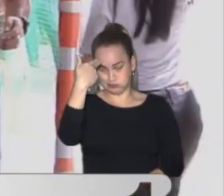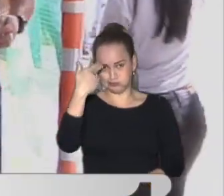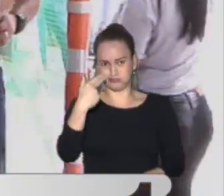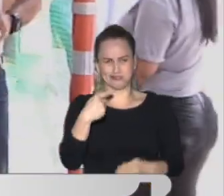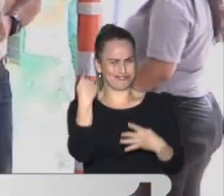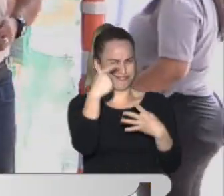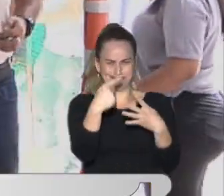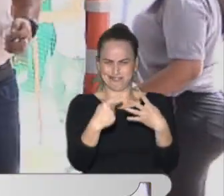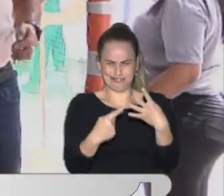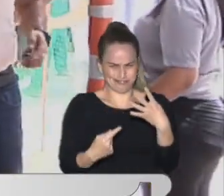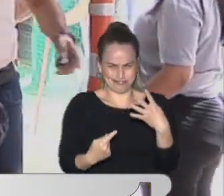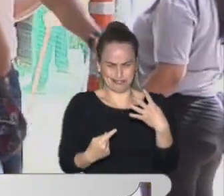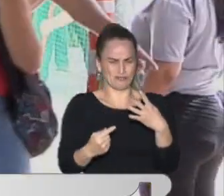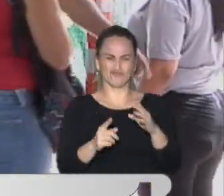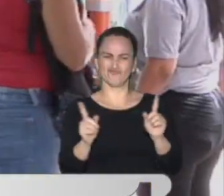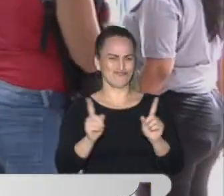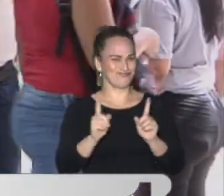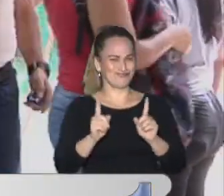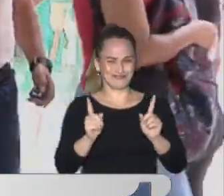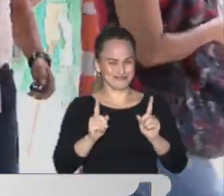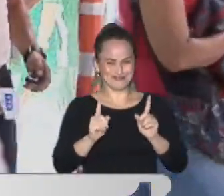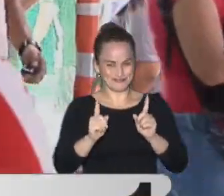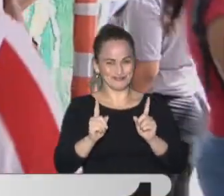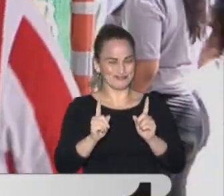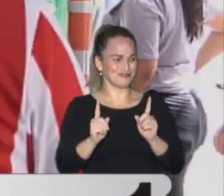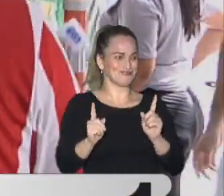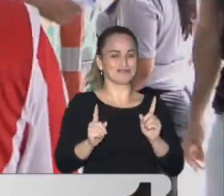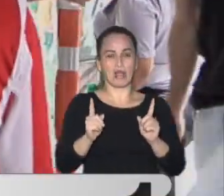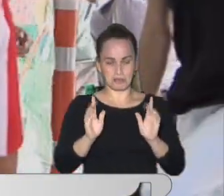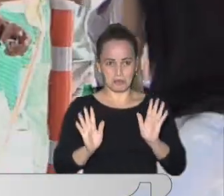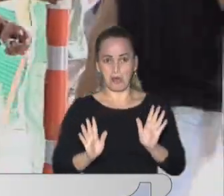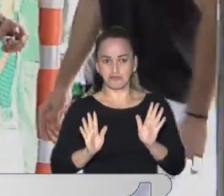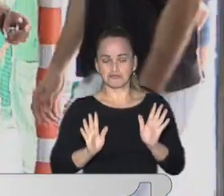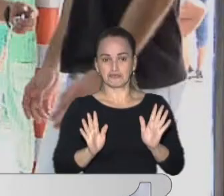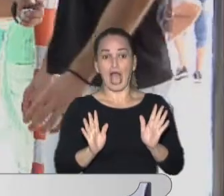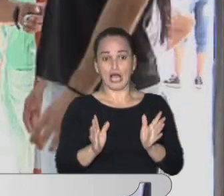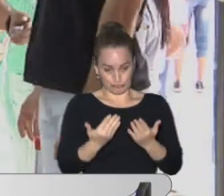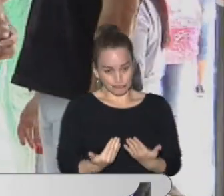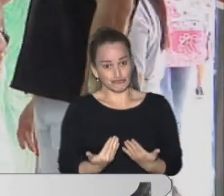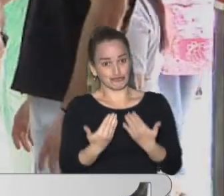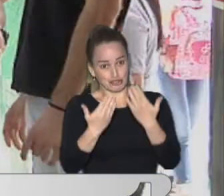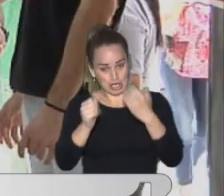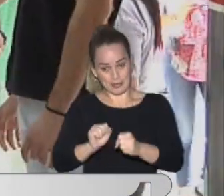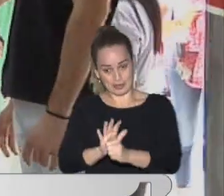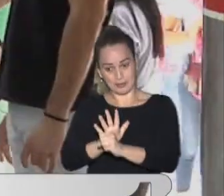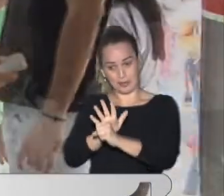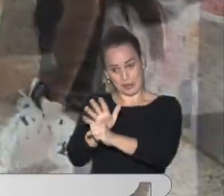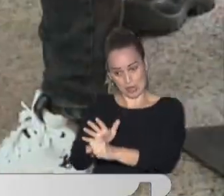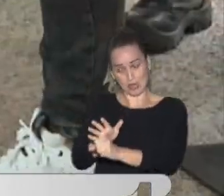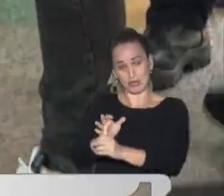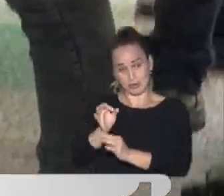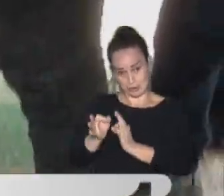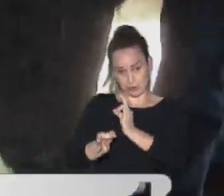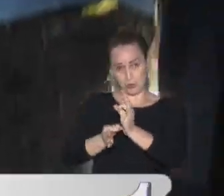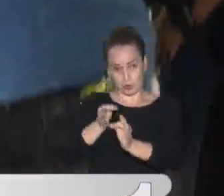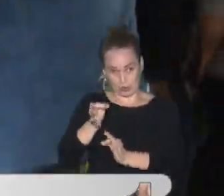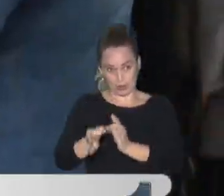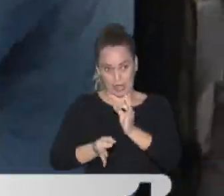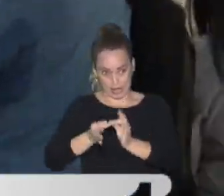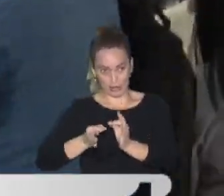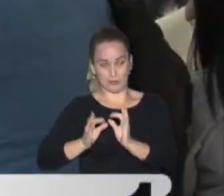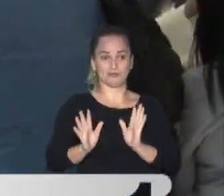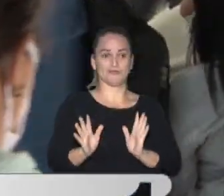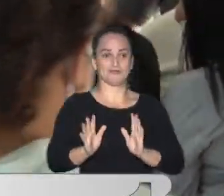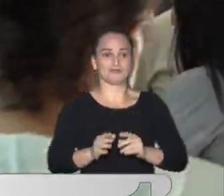desinfección de llantas son hoy por hoy medidas poco eficaces para la contención del COVID-19, según las